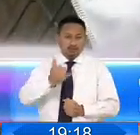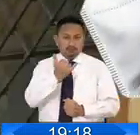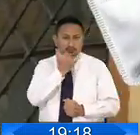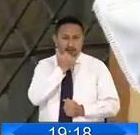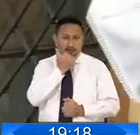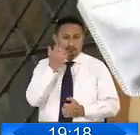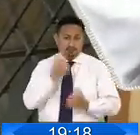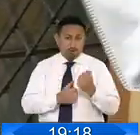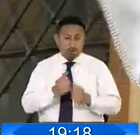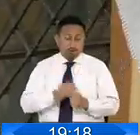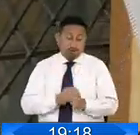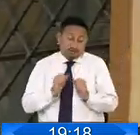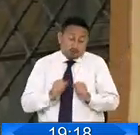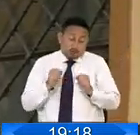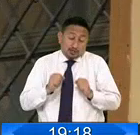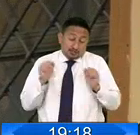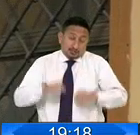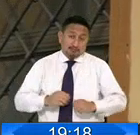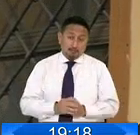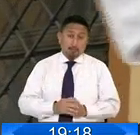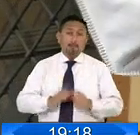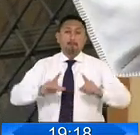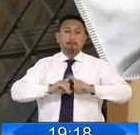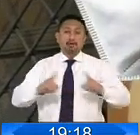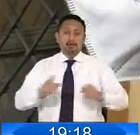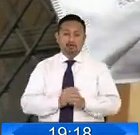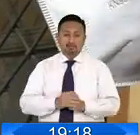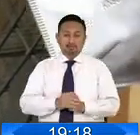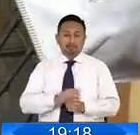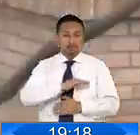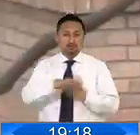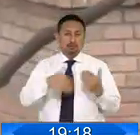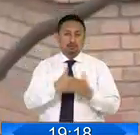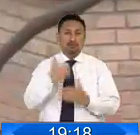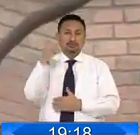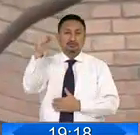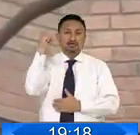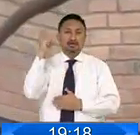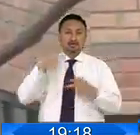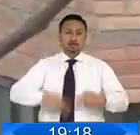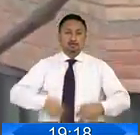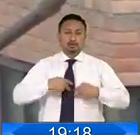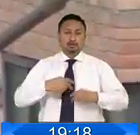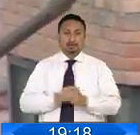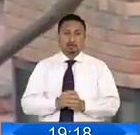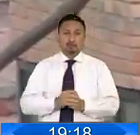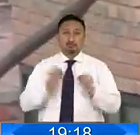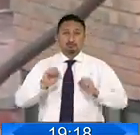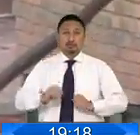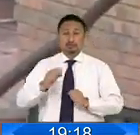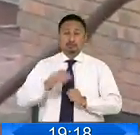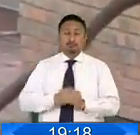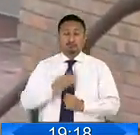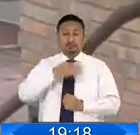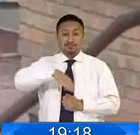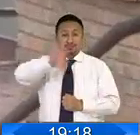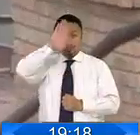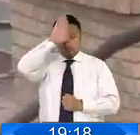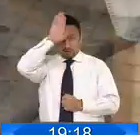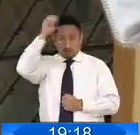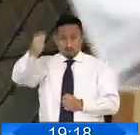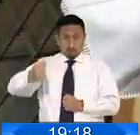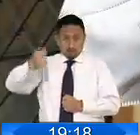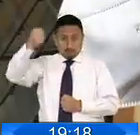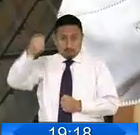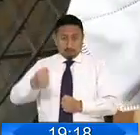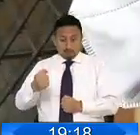delitos también muy grandes, pero ninguno puede ser descartado, como dice el Papa Francisco, ¿no? Siendo que tiene